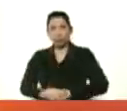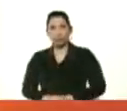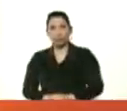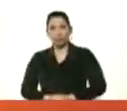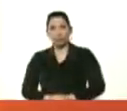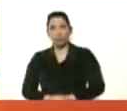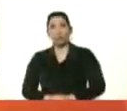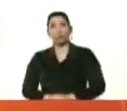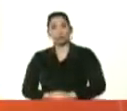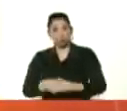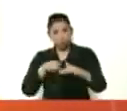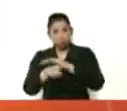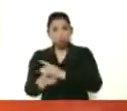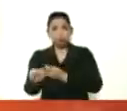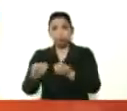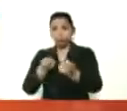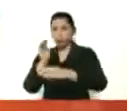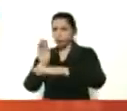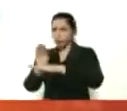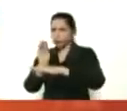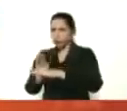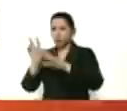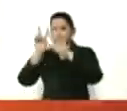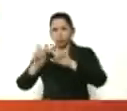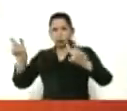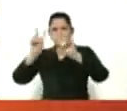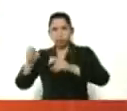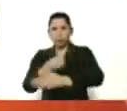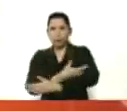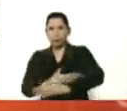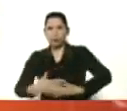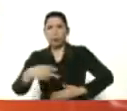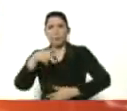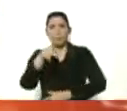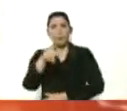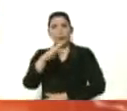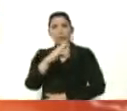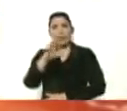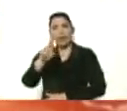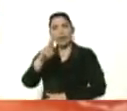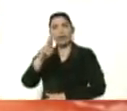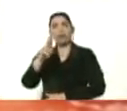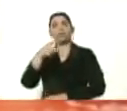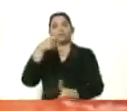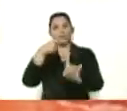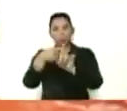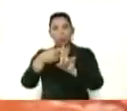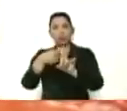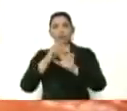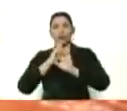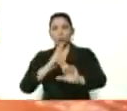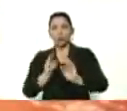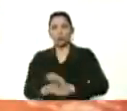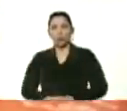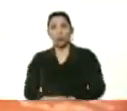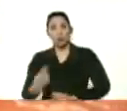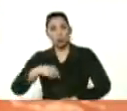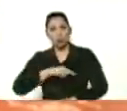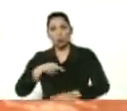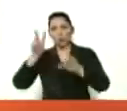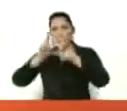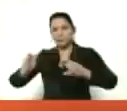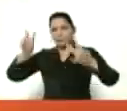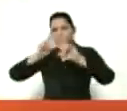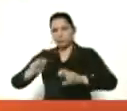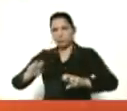Ingresó a los controles. Le hicieron un PCR y dio positivo. Ahora estamos revisando las personas que vinieron al